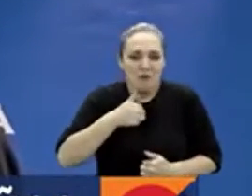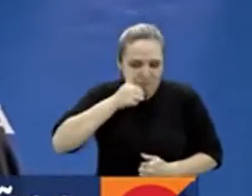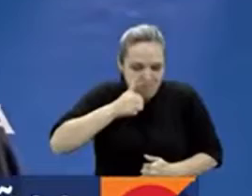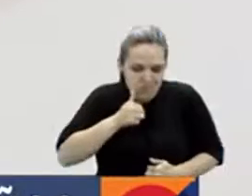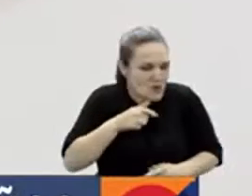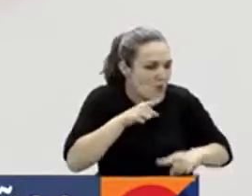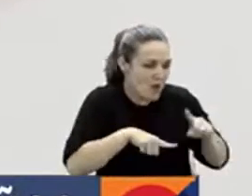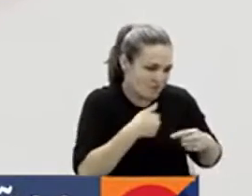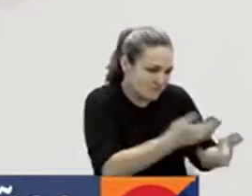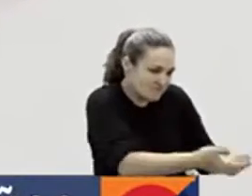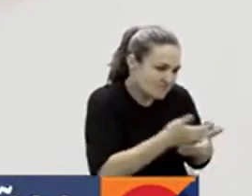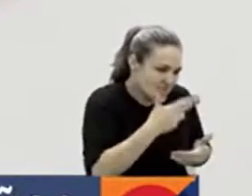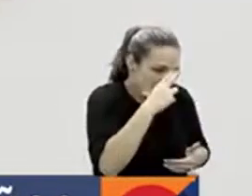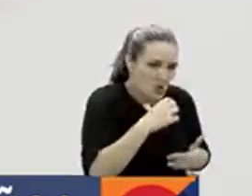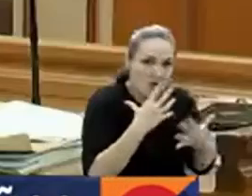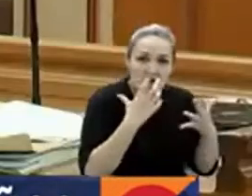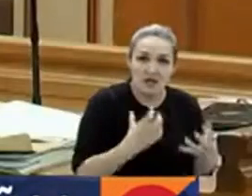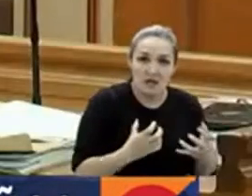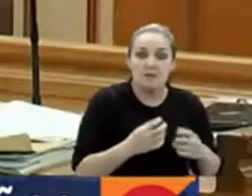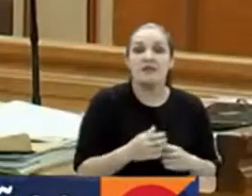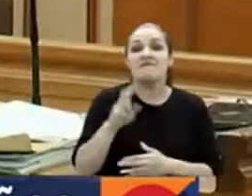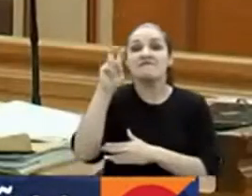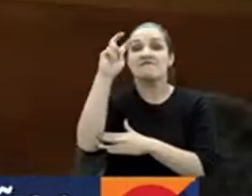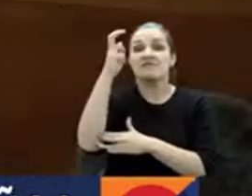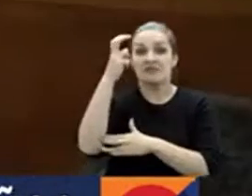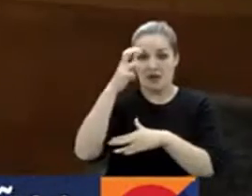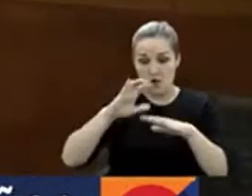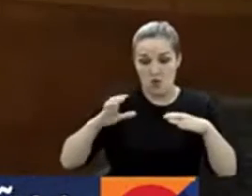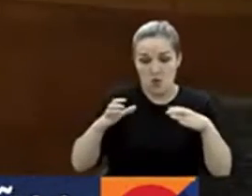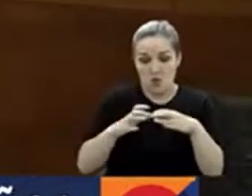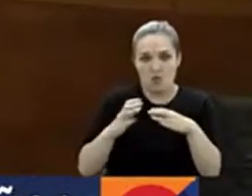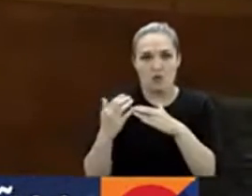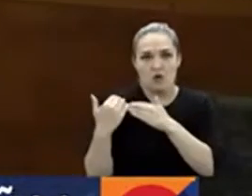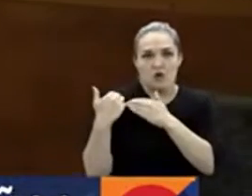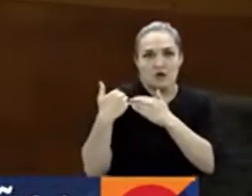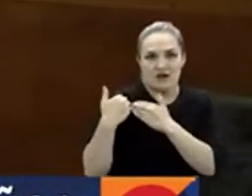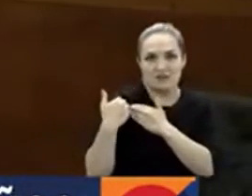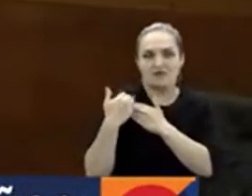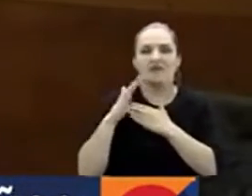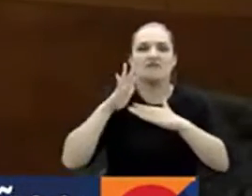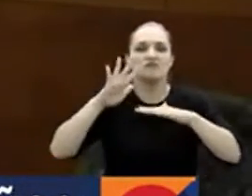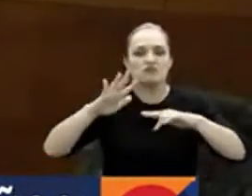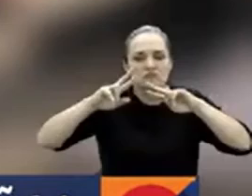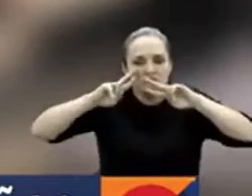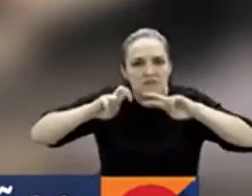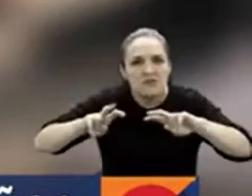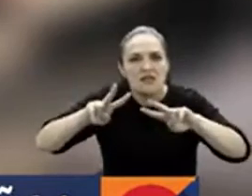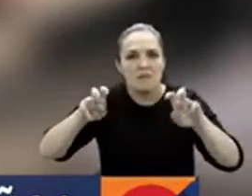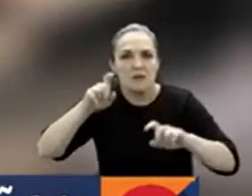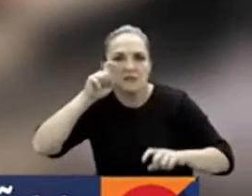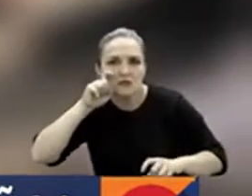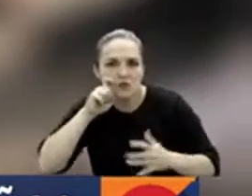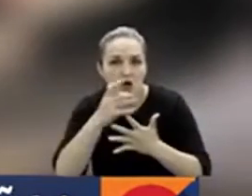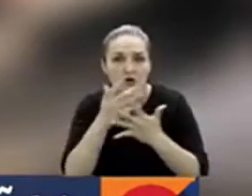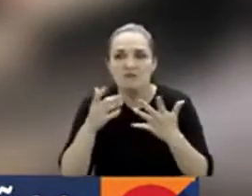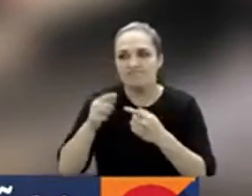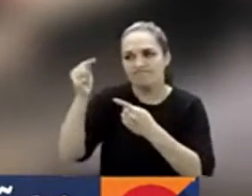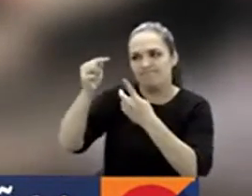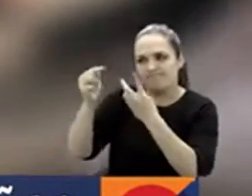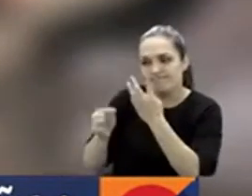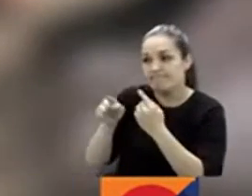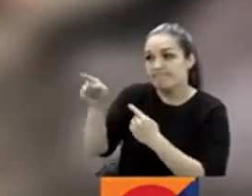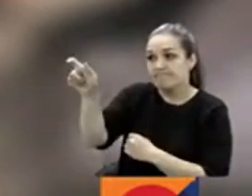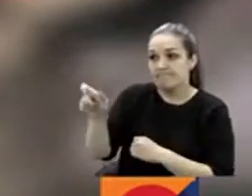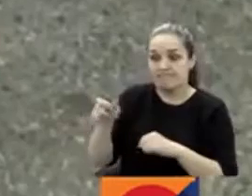en embarazo. Por estos hechos, un fiscal de la Unidad de Delitos contra la Libertad, Integridad y Formación Sexual les imputó los delitos de acceso